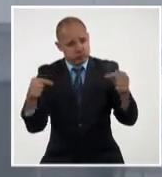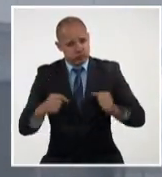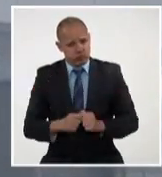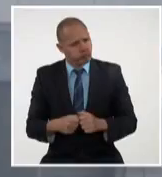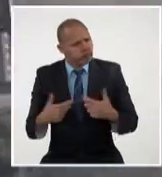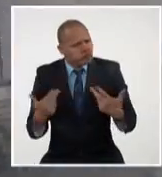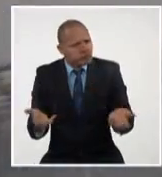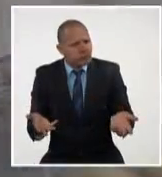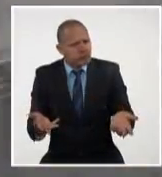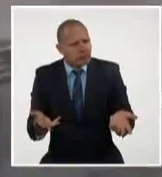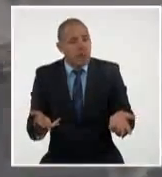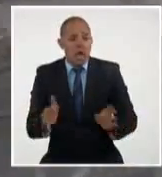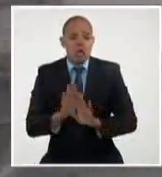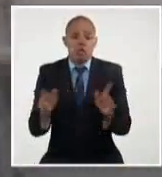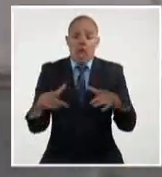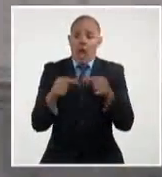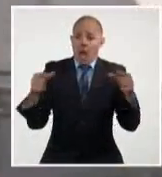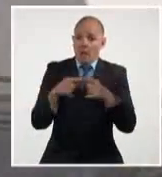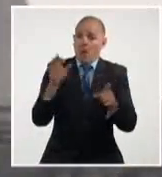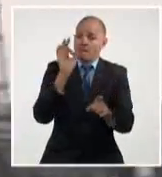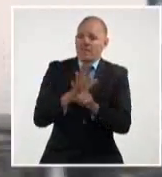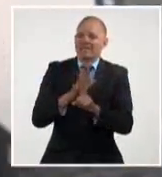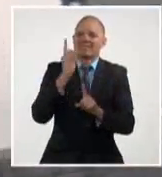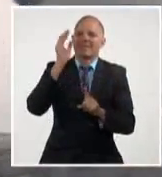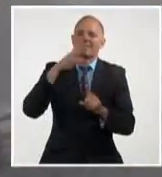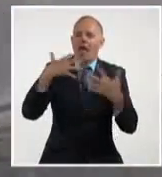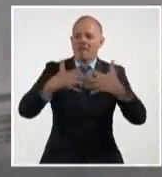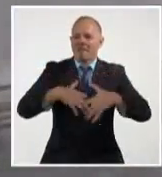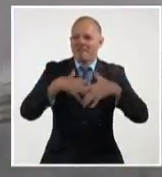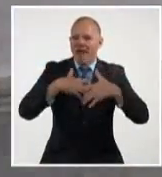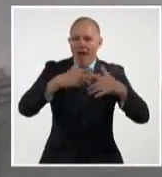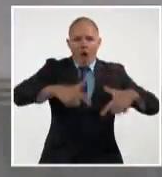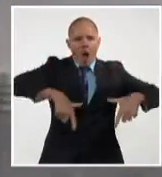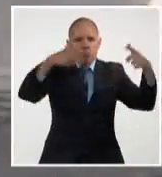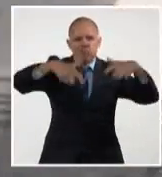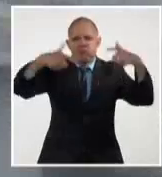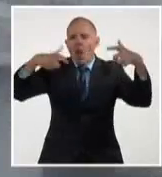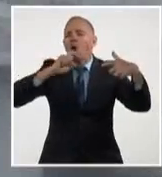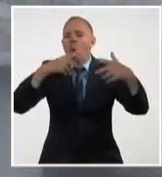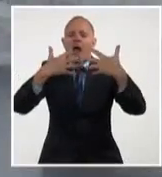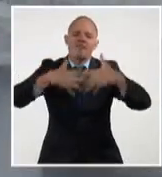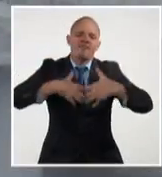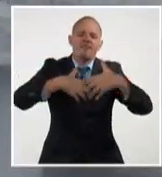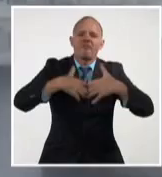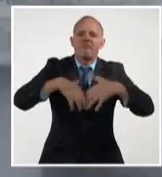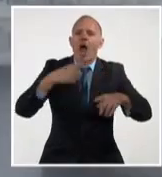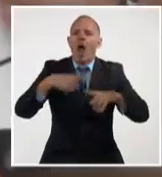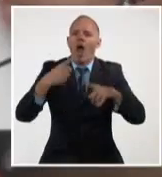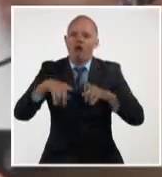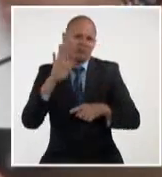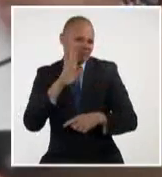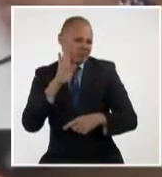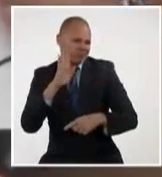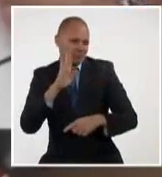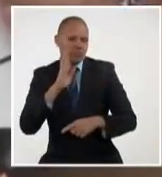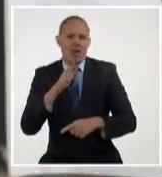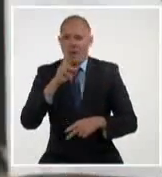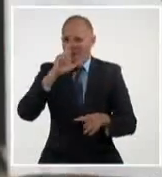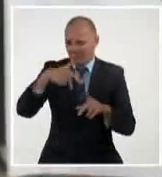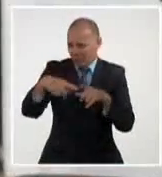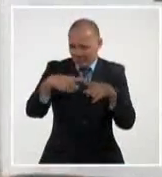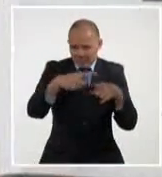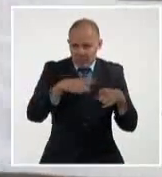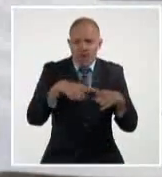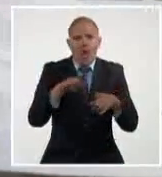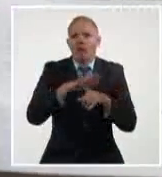de comenzar el vertimiento en el Océano Pacífico de aguas residuales tratadas de la planta nuclear de Fukushima. La iniciativa